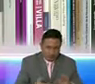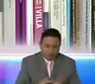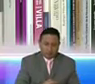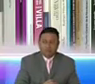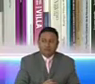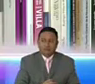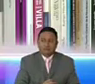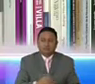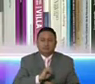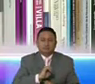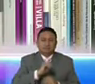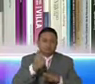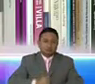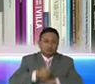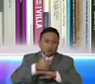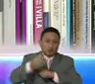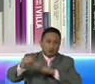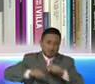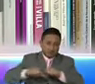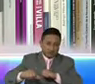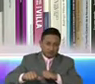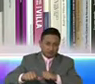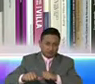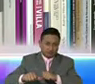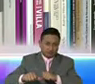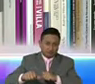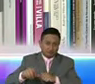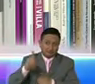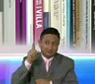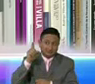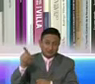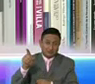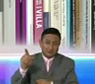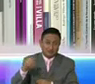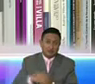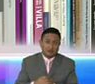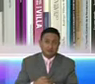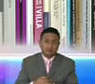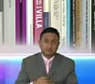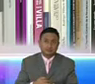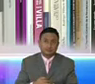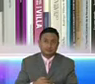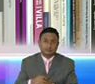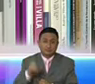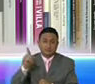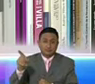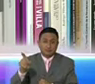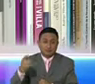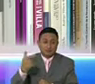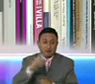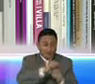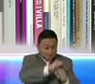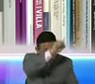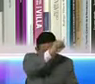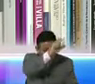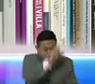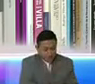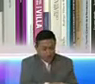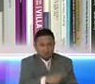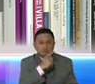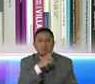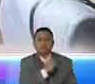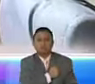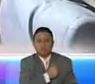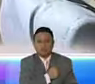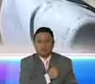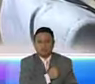puede permitir a una autoridad administrativa el develar el verdadero dueño de la cuenta, sino que un juez